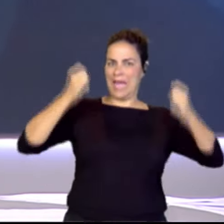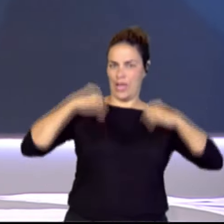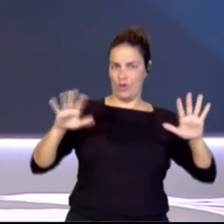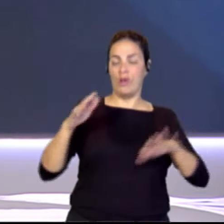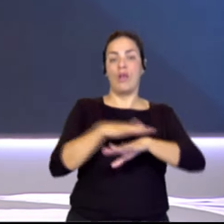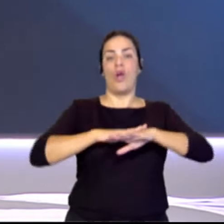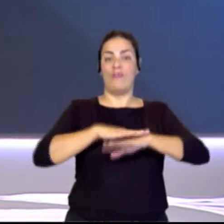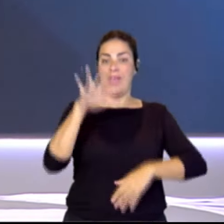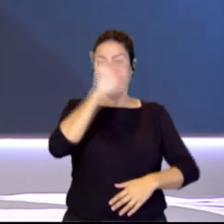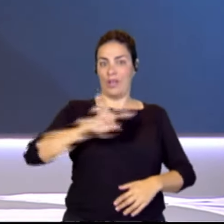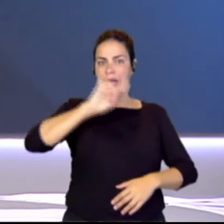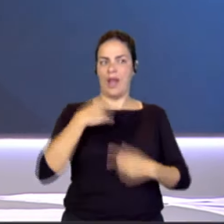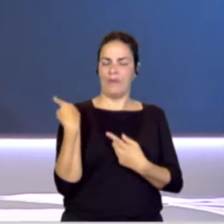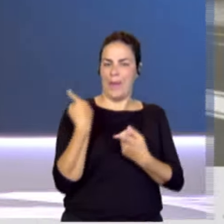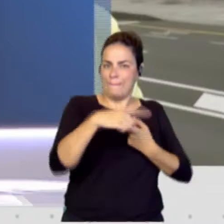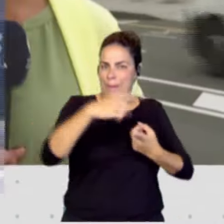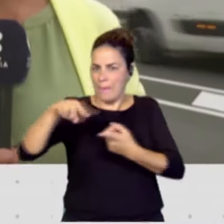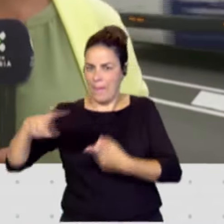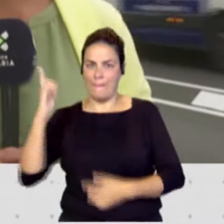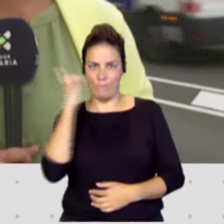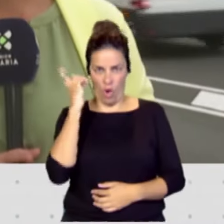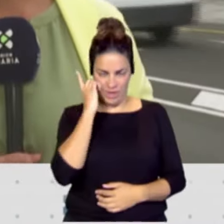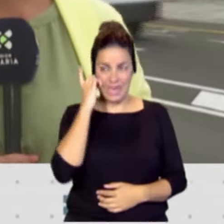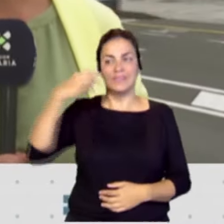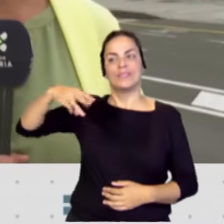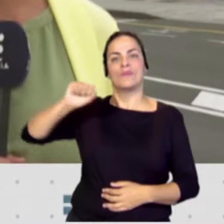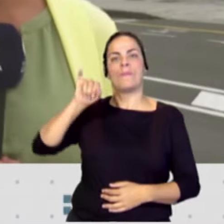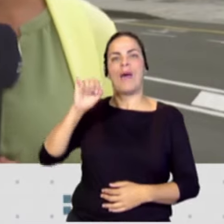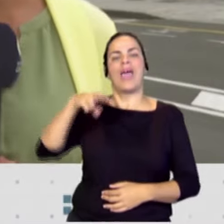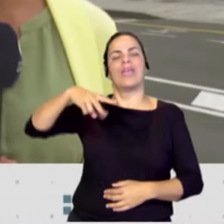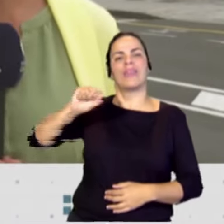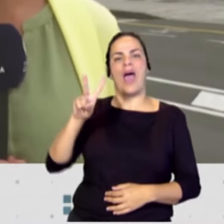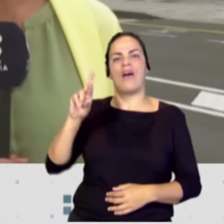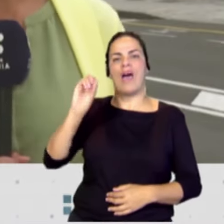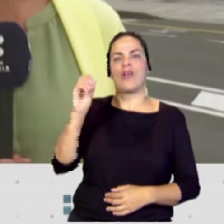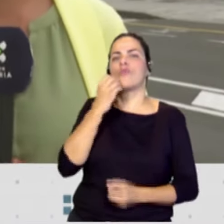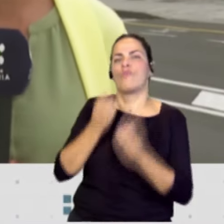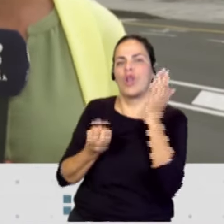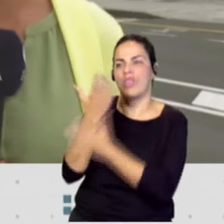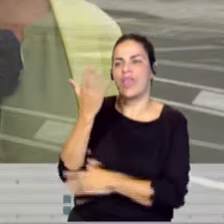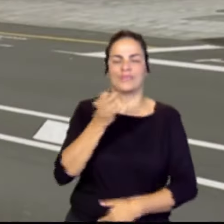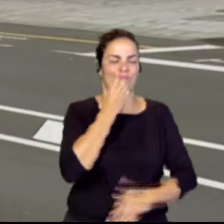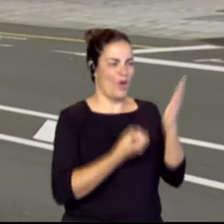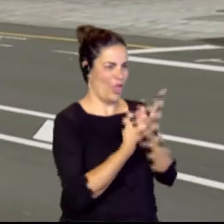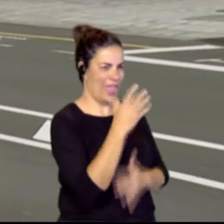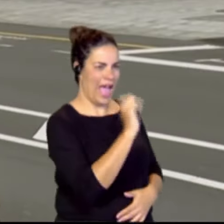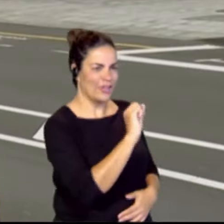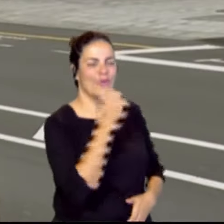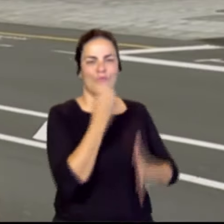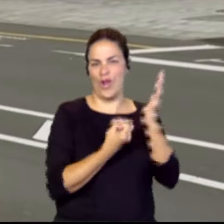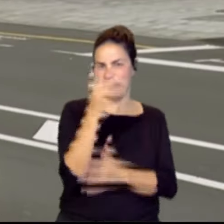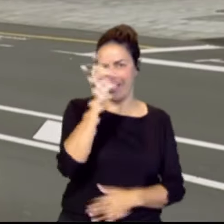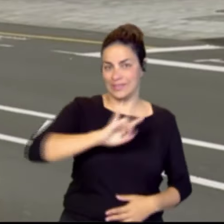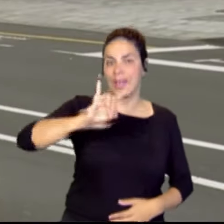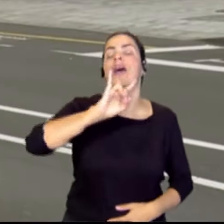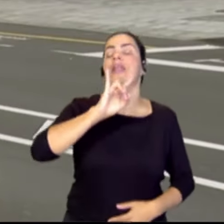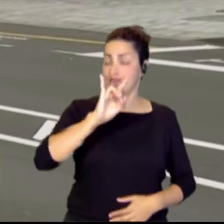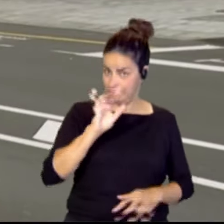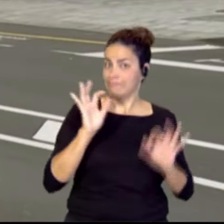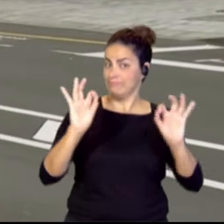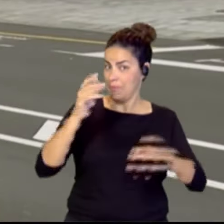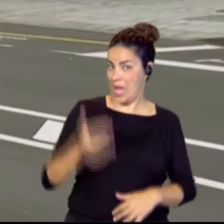mensajes a los móviles May Navarro Buenos días Buenos días Antonio Buenos días Canarias Así es importante